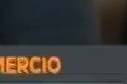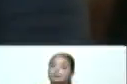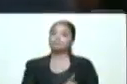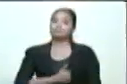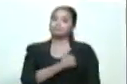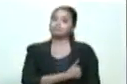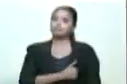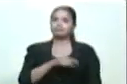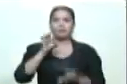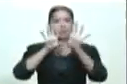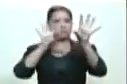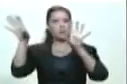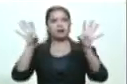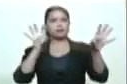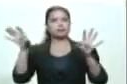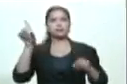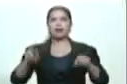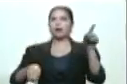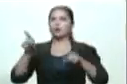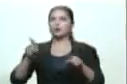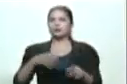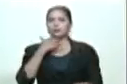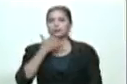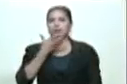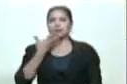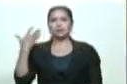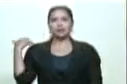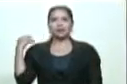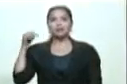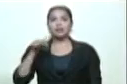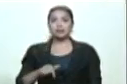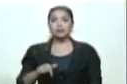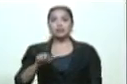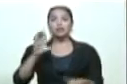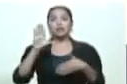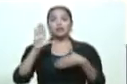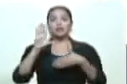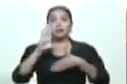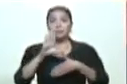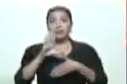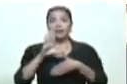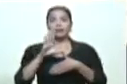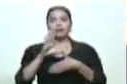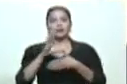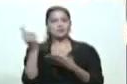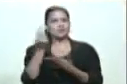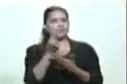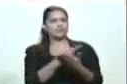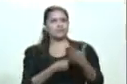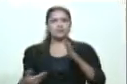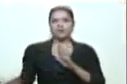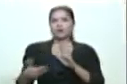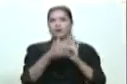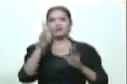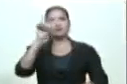países, incluso recientemente en nuestra América, manejen los guiones internacionales de agresión a